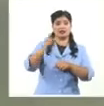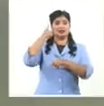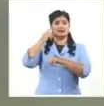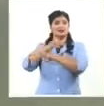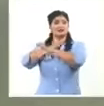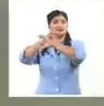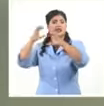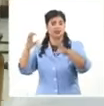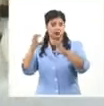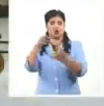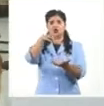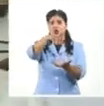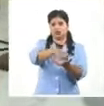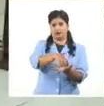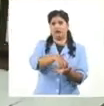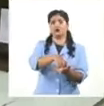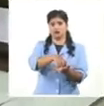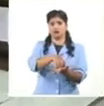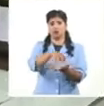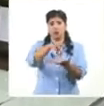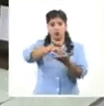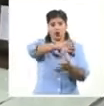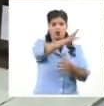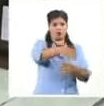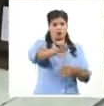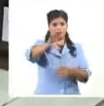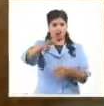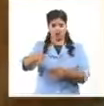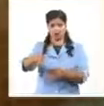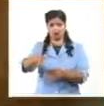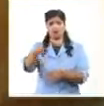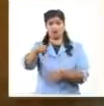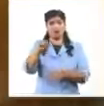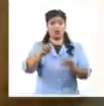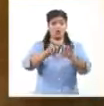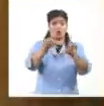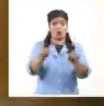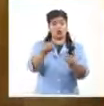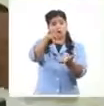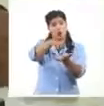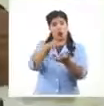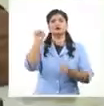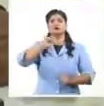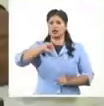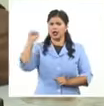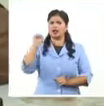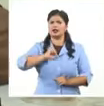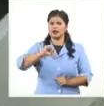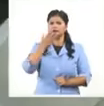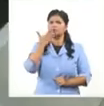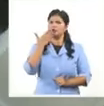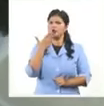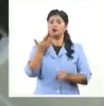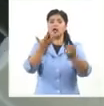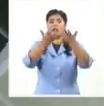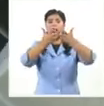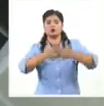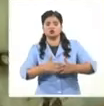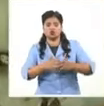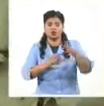de la Montaña, institución vanguardia nacional por 5 años consecutivos, donde instó a evitar formalidades en los debates del núcleo del